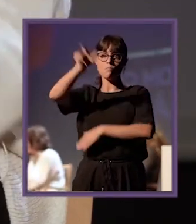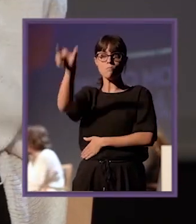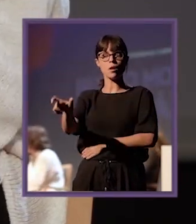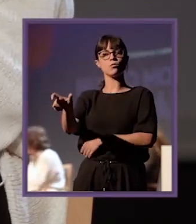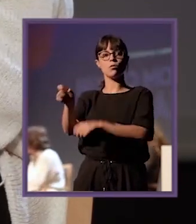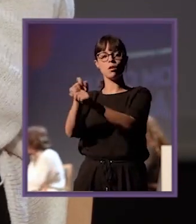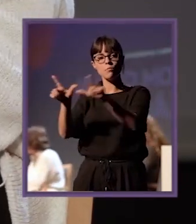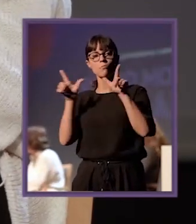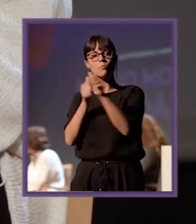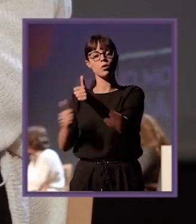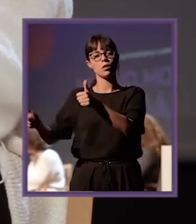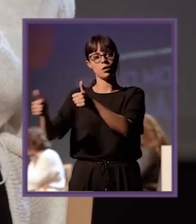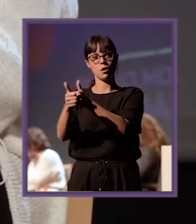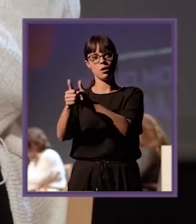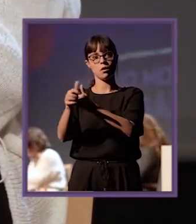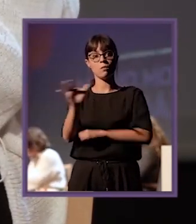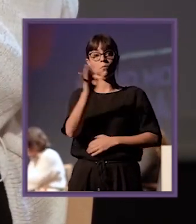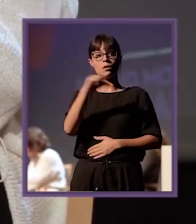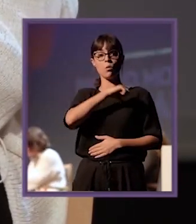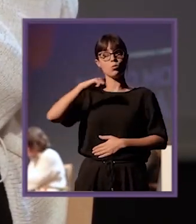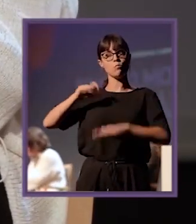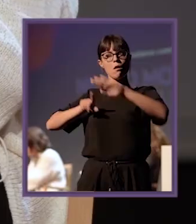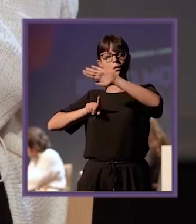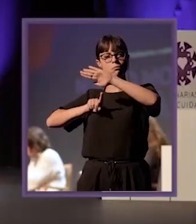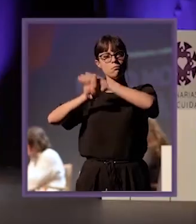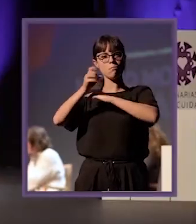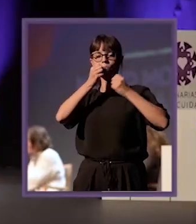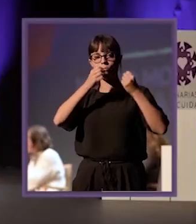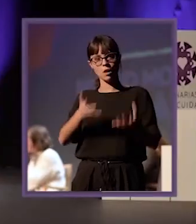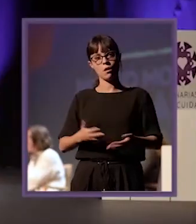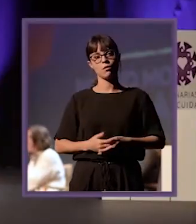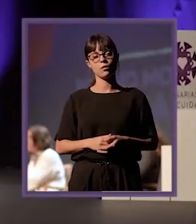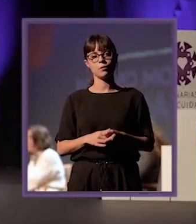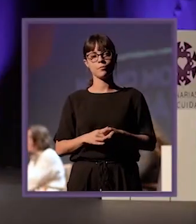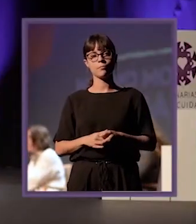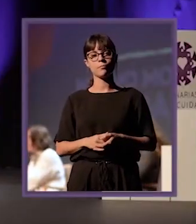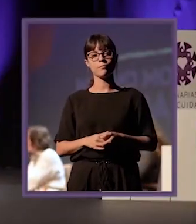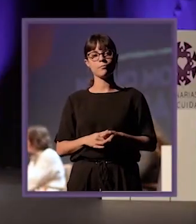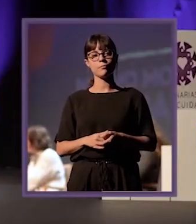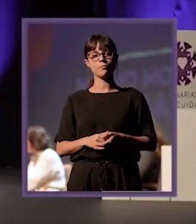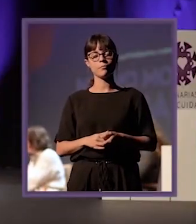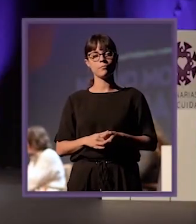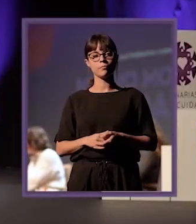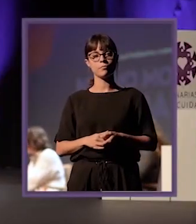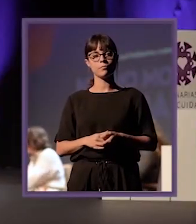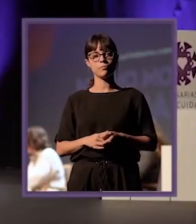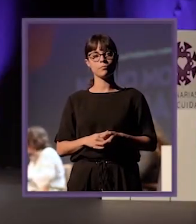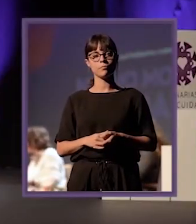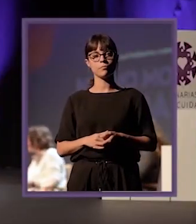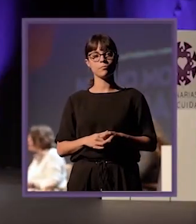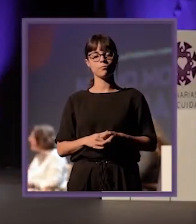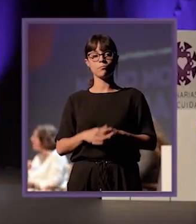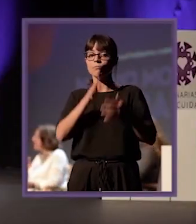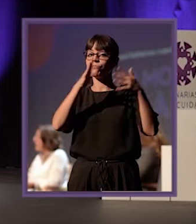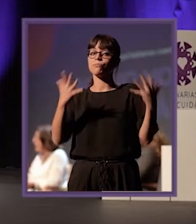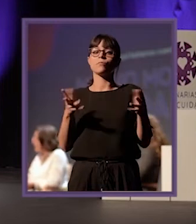que nos permitan el desarrollo de una autonomía mucho más allá. Canarias tiene que mirar al enorme problema que tenemos